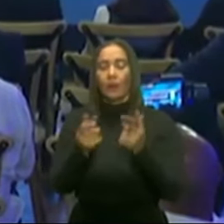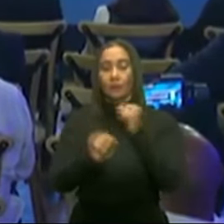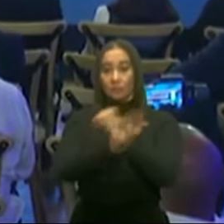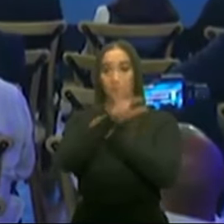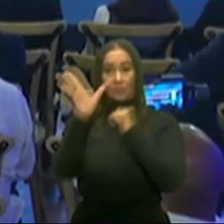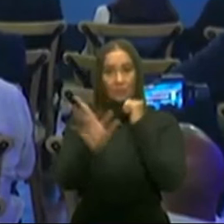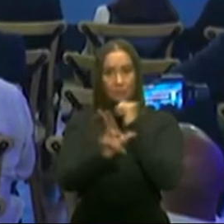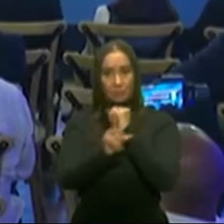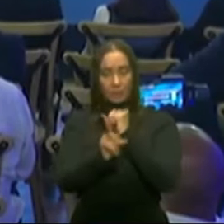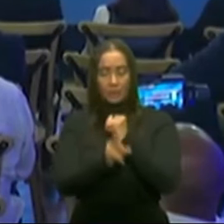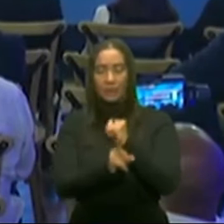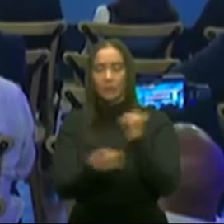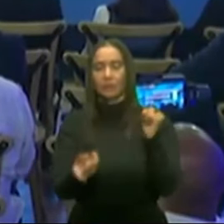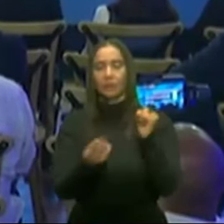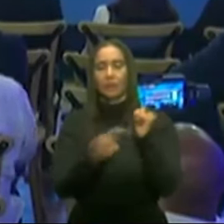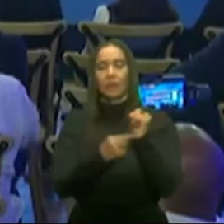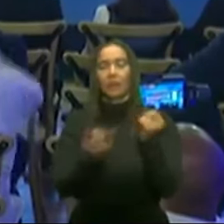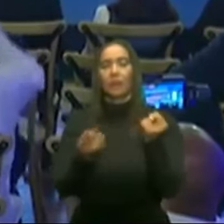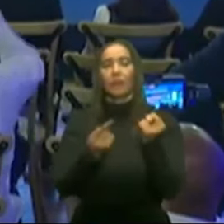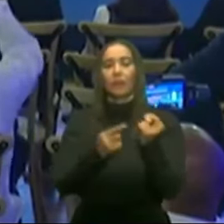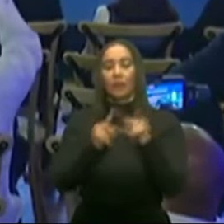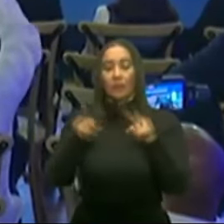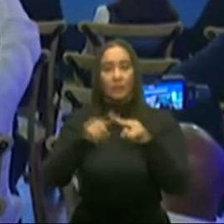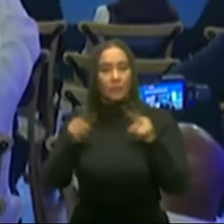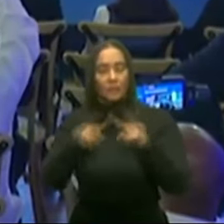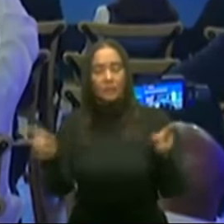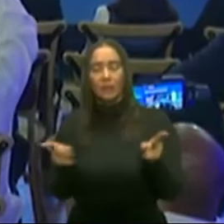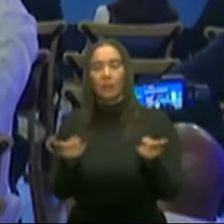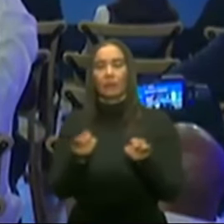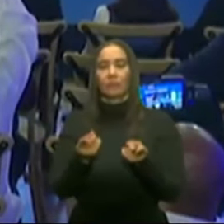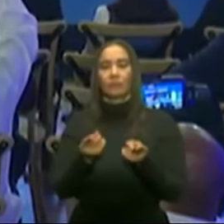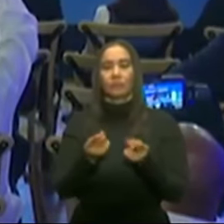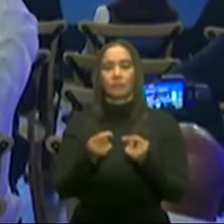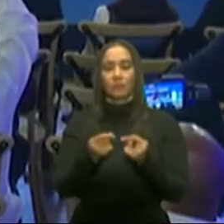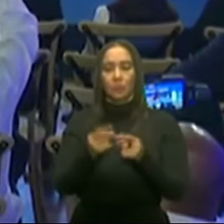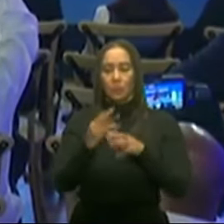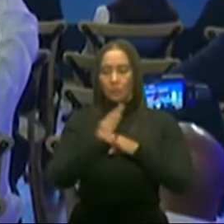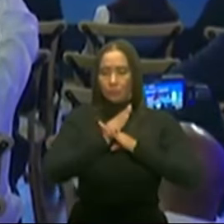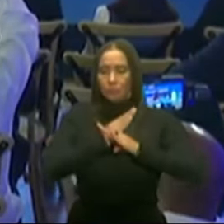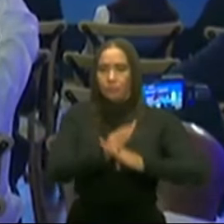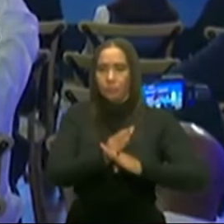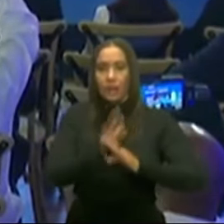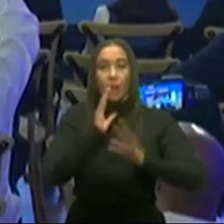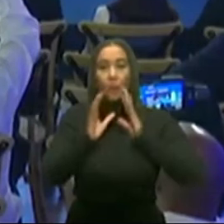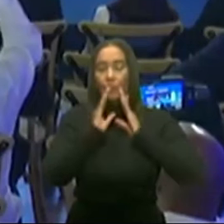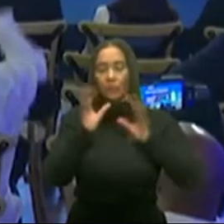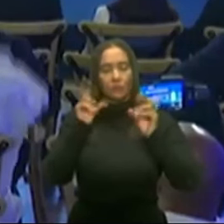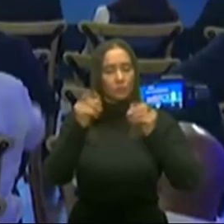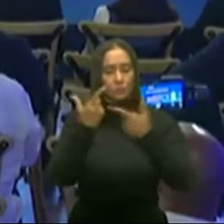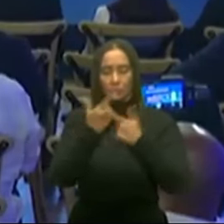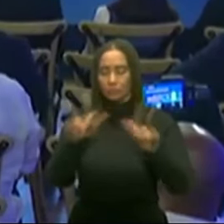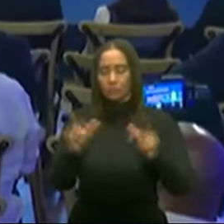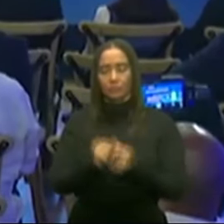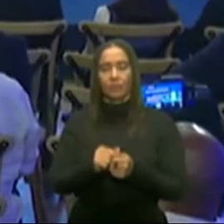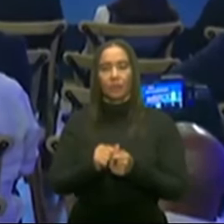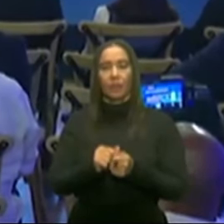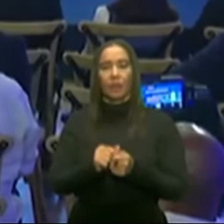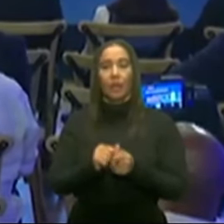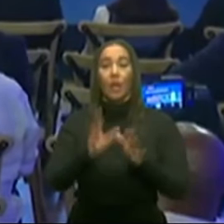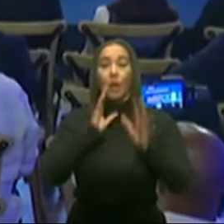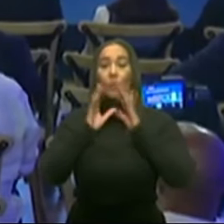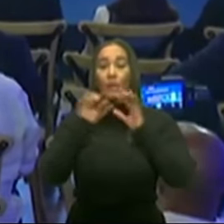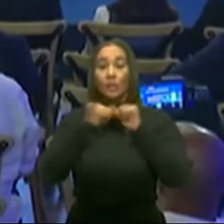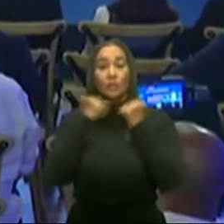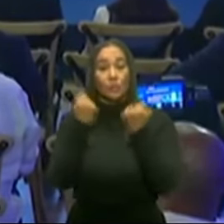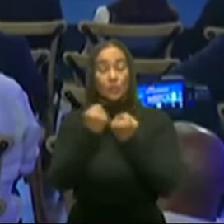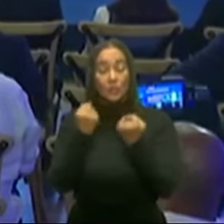transparencia, neutralidad de las redes, diversidad y pluralismo, no condiciones previas. Del derecho a la comunicación social, el